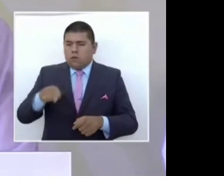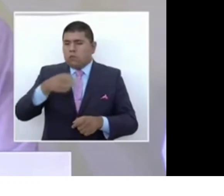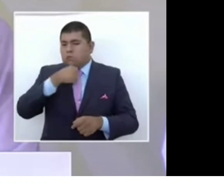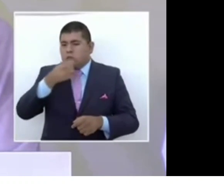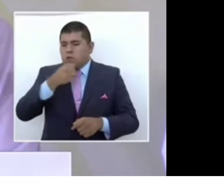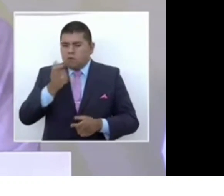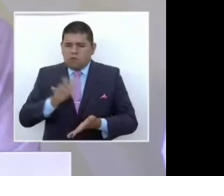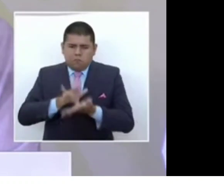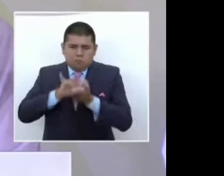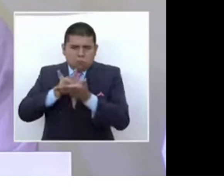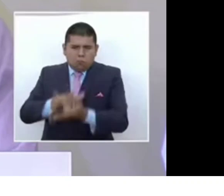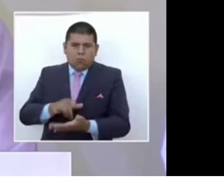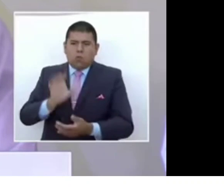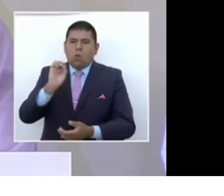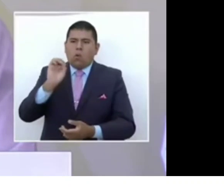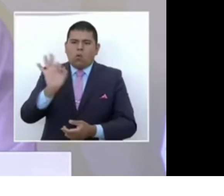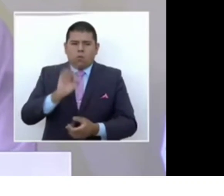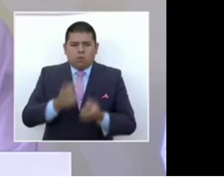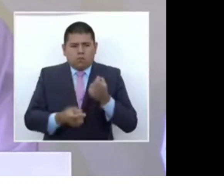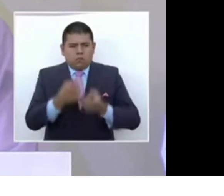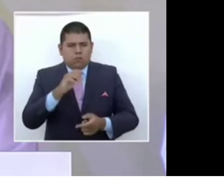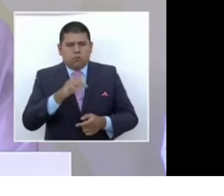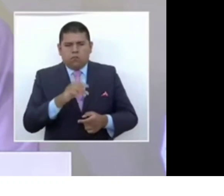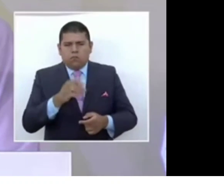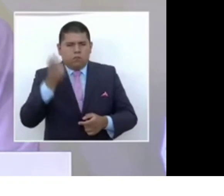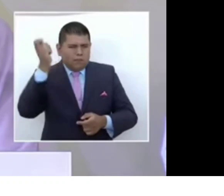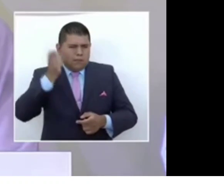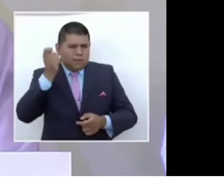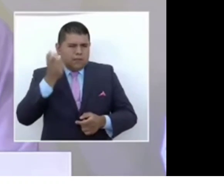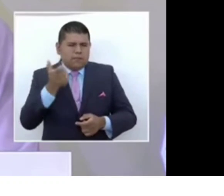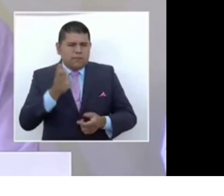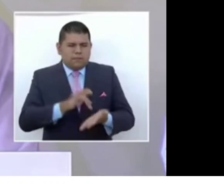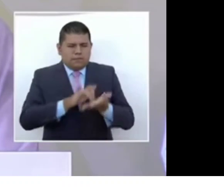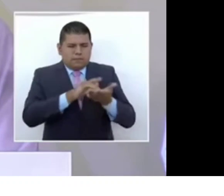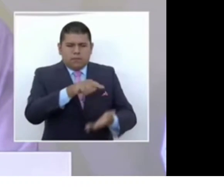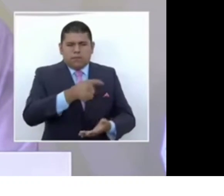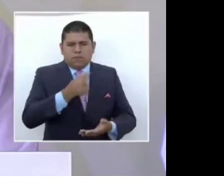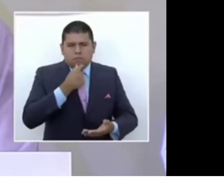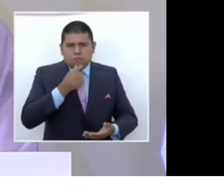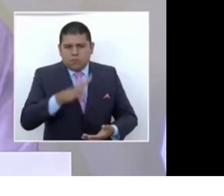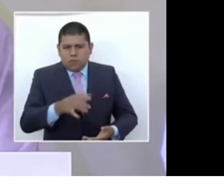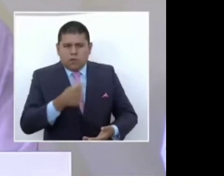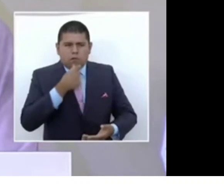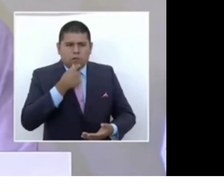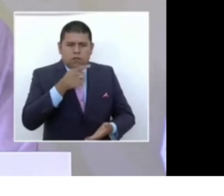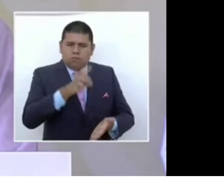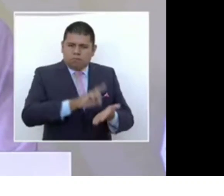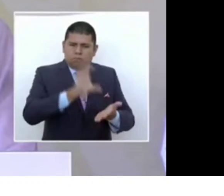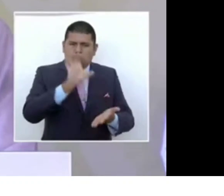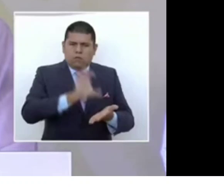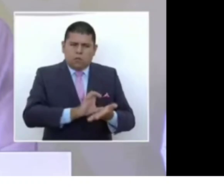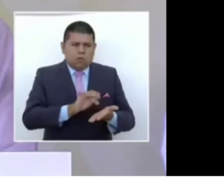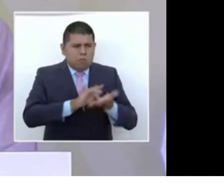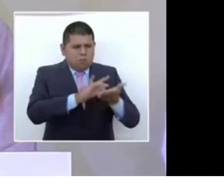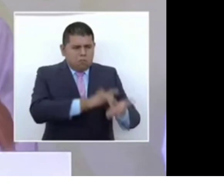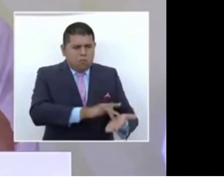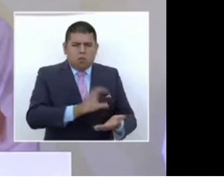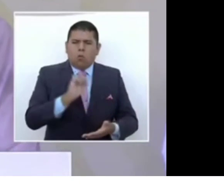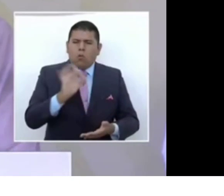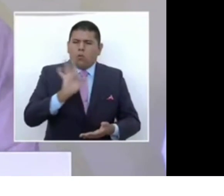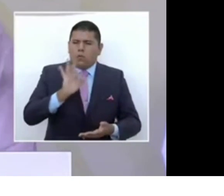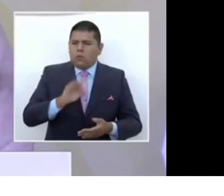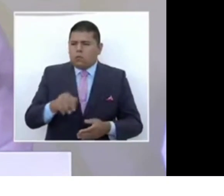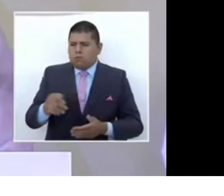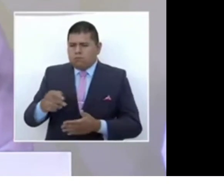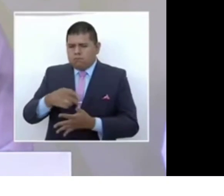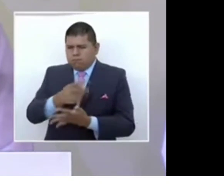mayor, o una pensión porque es una niña, un niño con discapacidad, o está en el